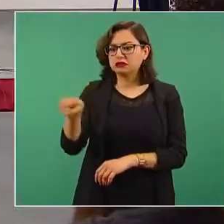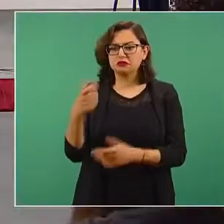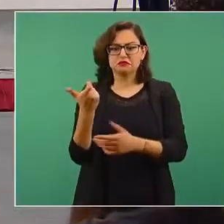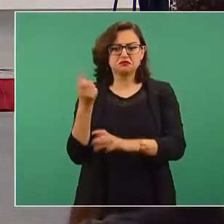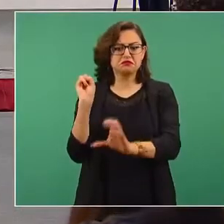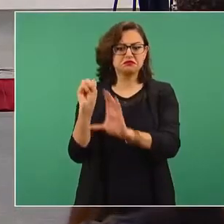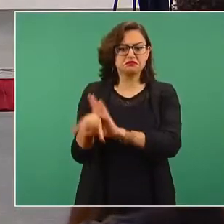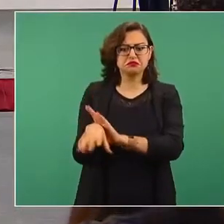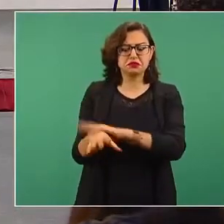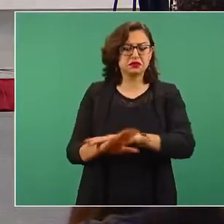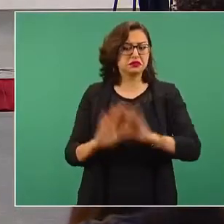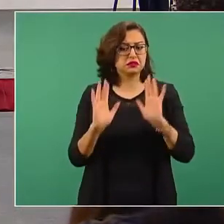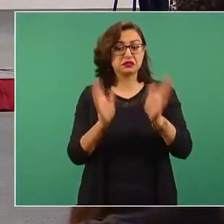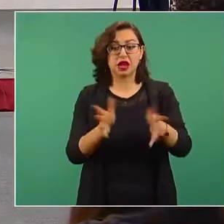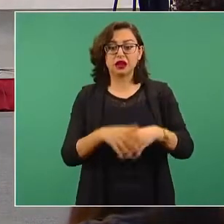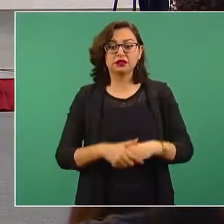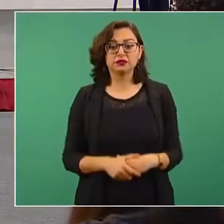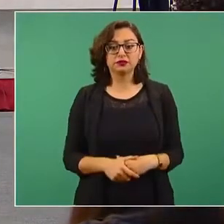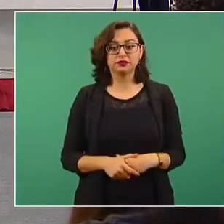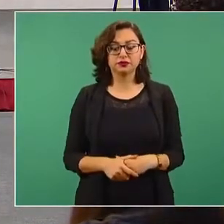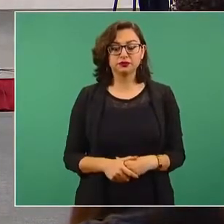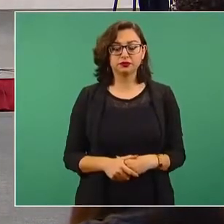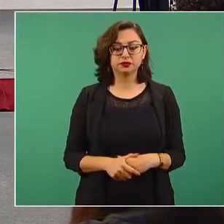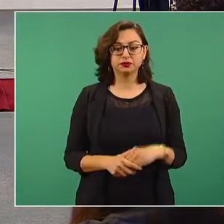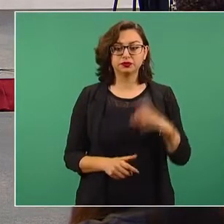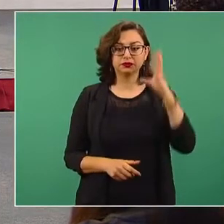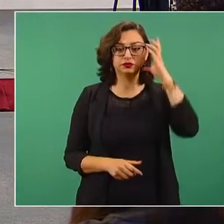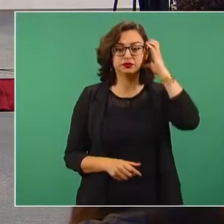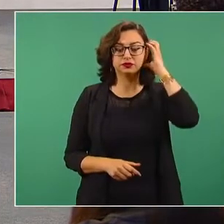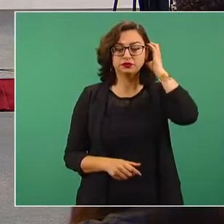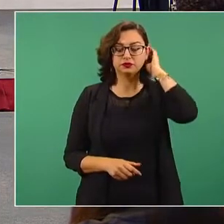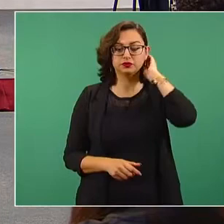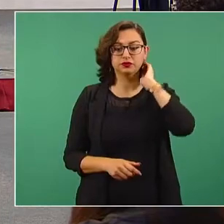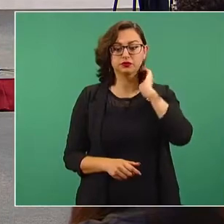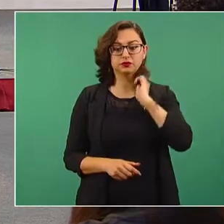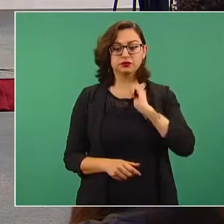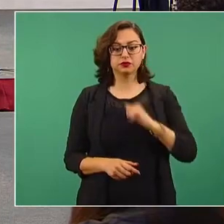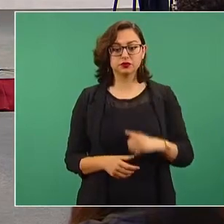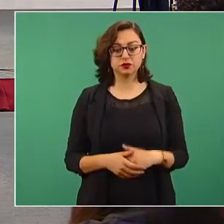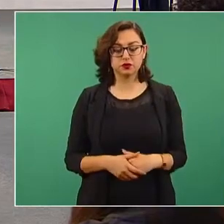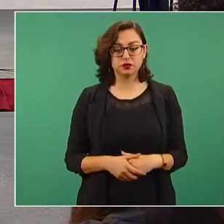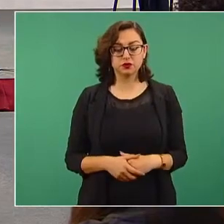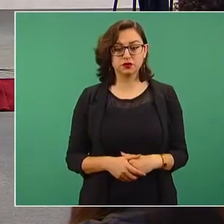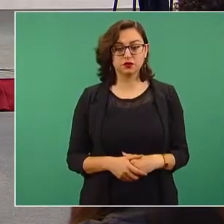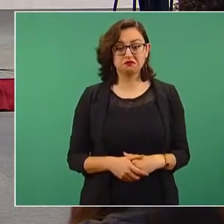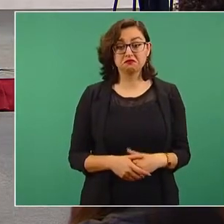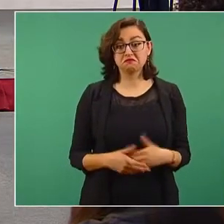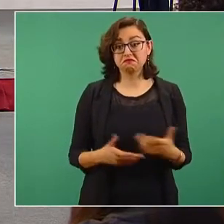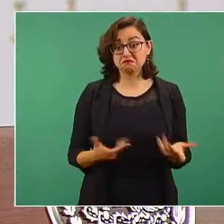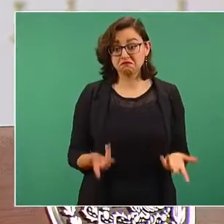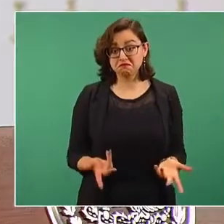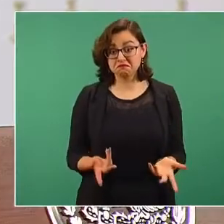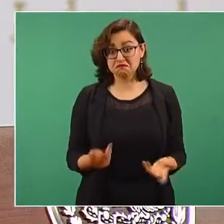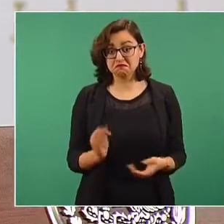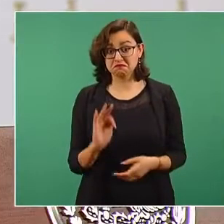y se acabó. ¿Esto no explicaría? Solamente que hayas engañado